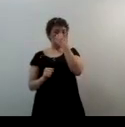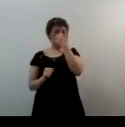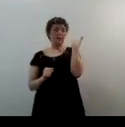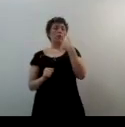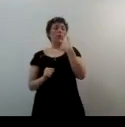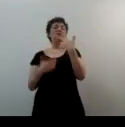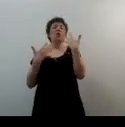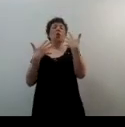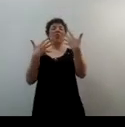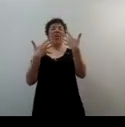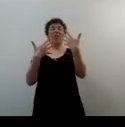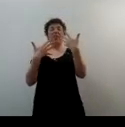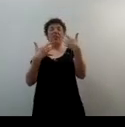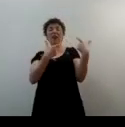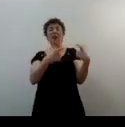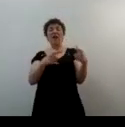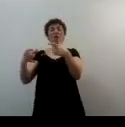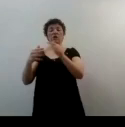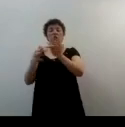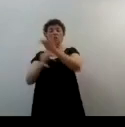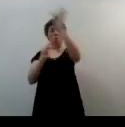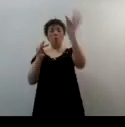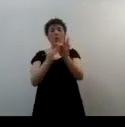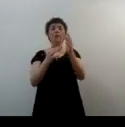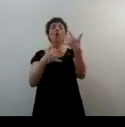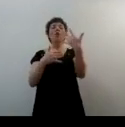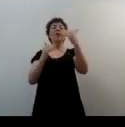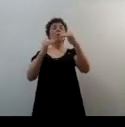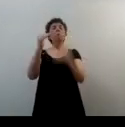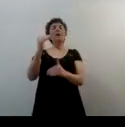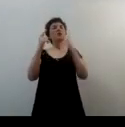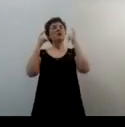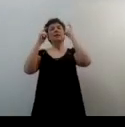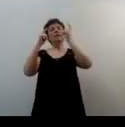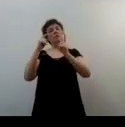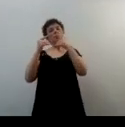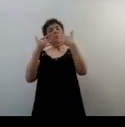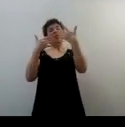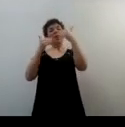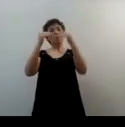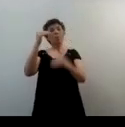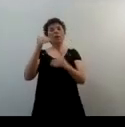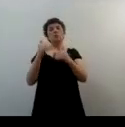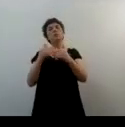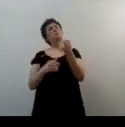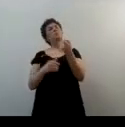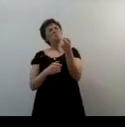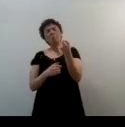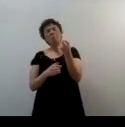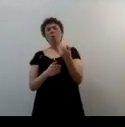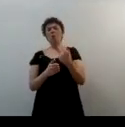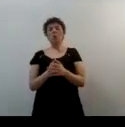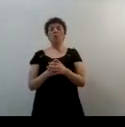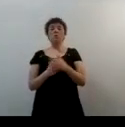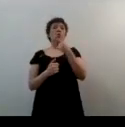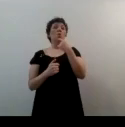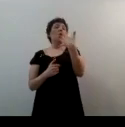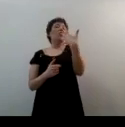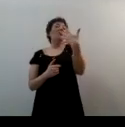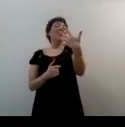al día, pero bueno, por debajo de 5 intentar no bajar porque es que ya es poquito. Y por ejemplo, cuando digo 5,